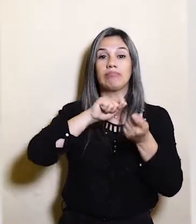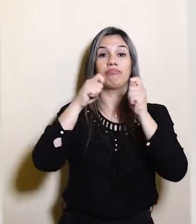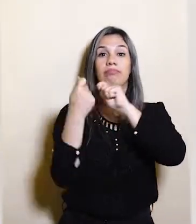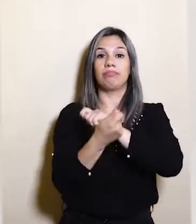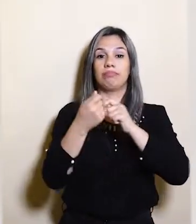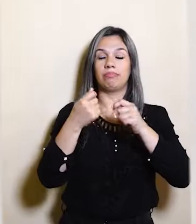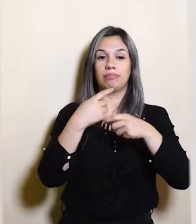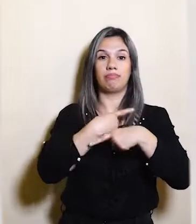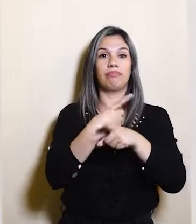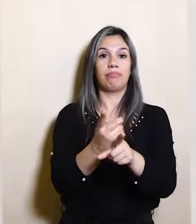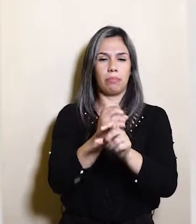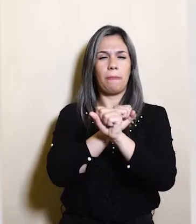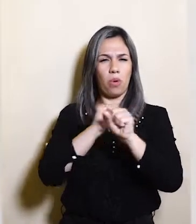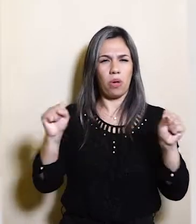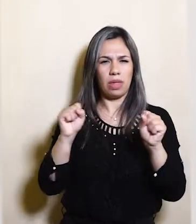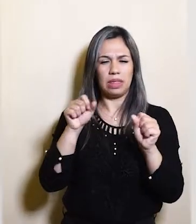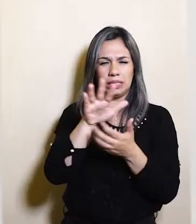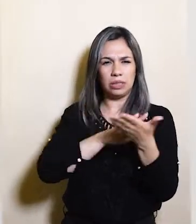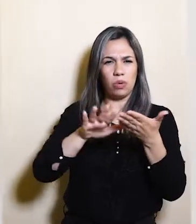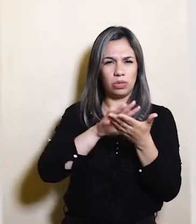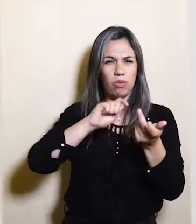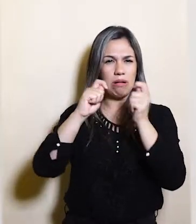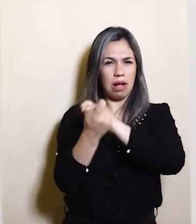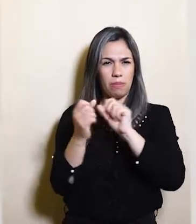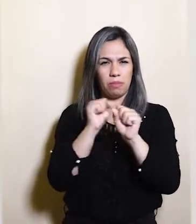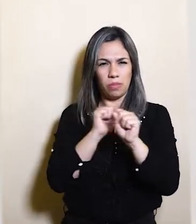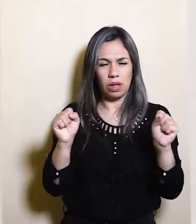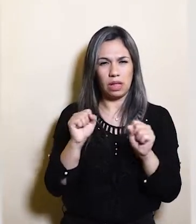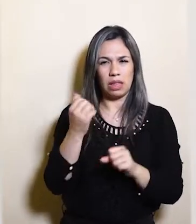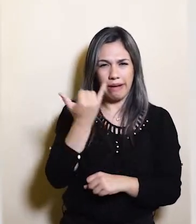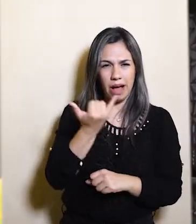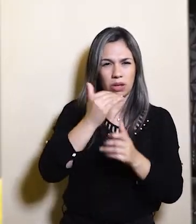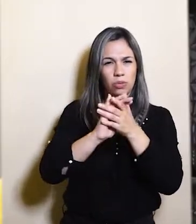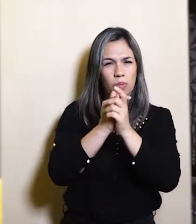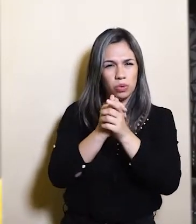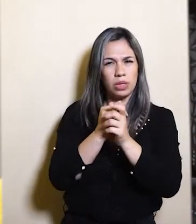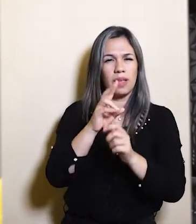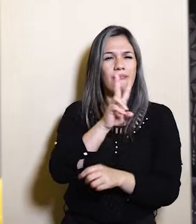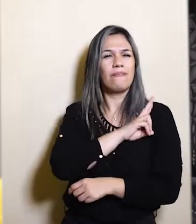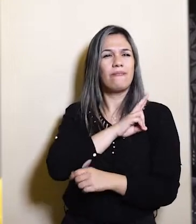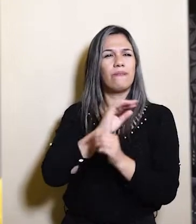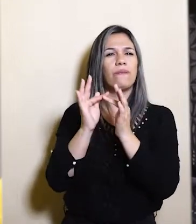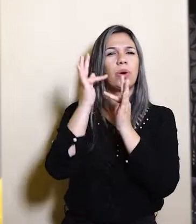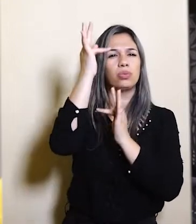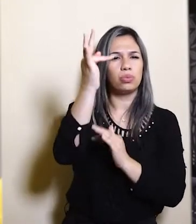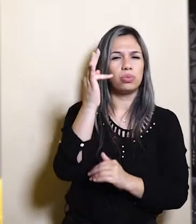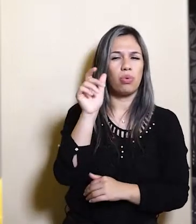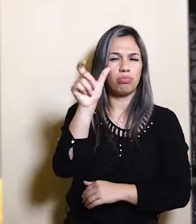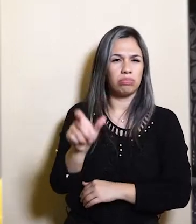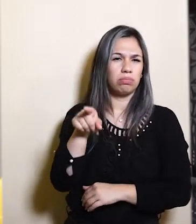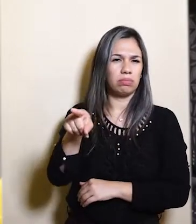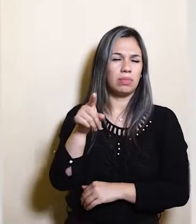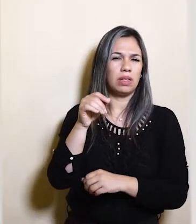transformadora, ¿puede ser cambiada esta situación? O sea, ¿hay posibilidades de una vida futura para una niña que haya